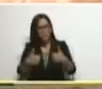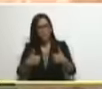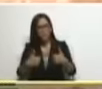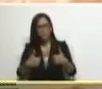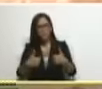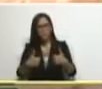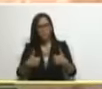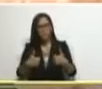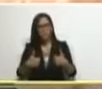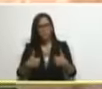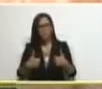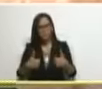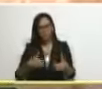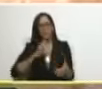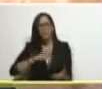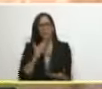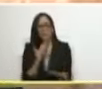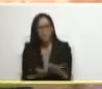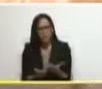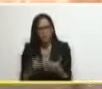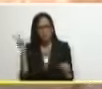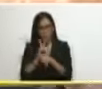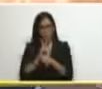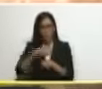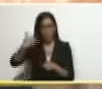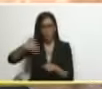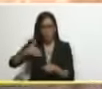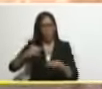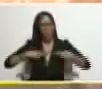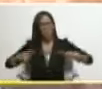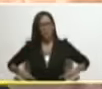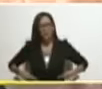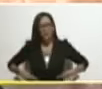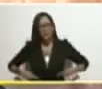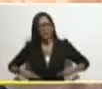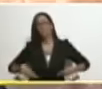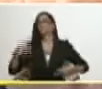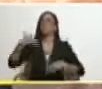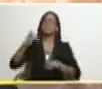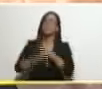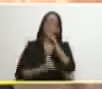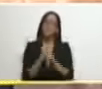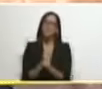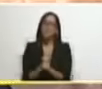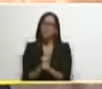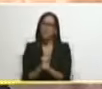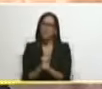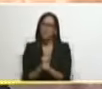¿Está permitido que violen el derecho humanitario, el derecho internacional?